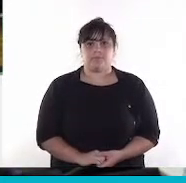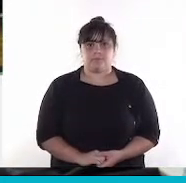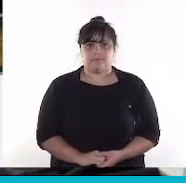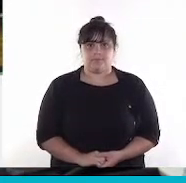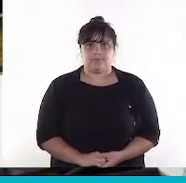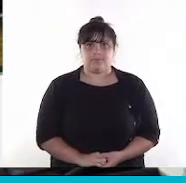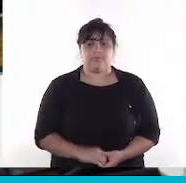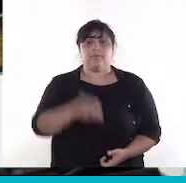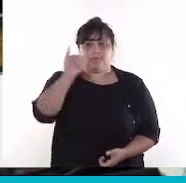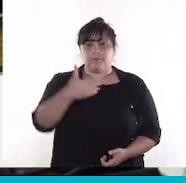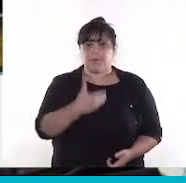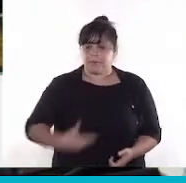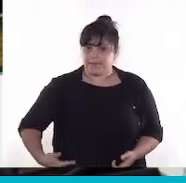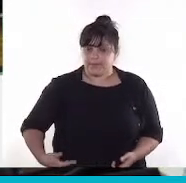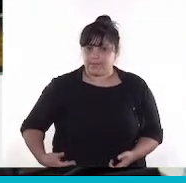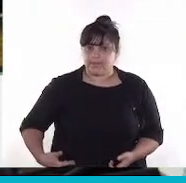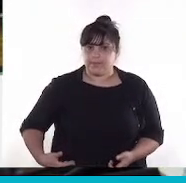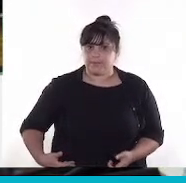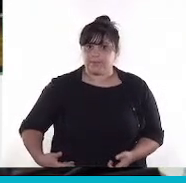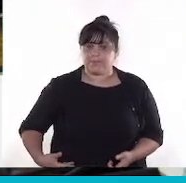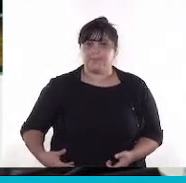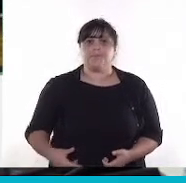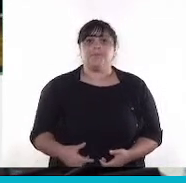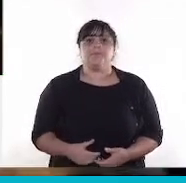Sí, señor presidente.